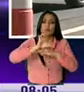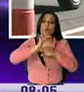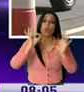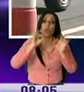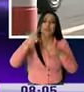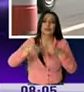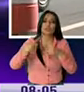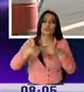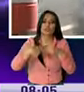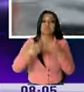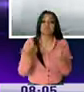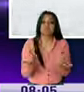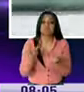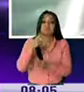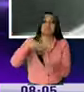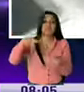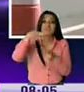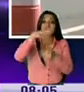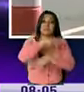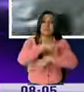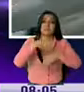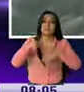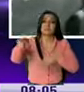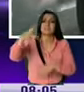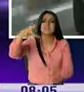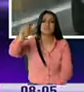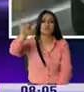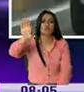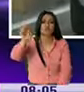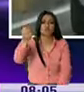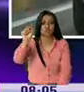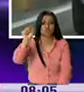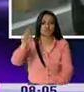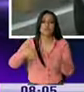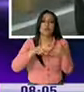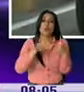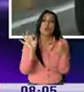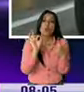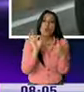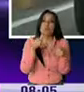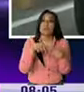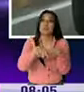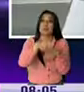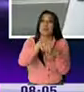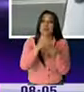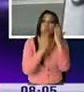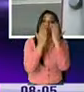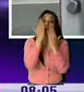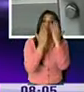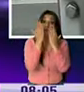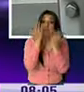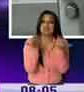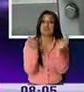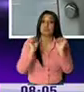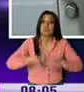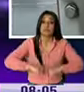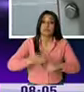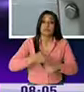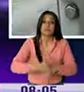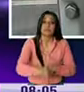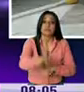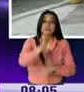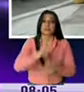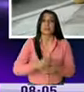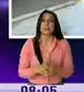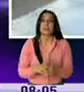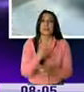tiene la prefectura tiene los chillos para también en esta vía que une a los valles llamada Intervalles. un